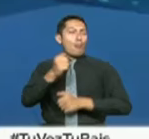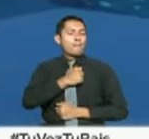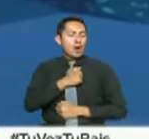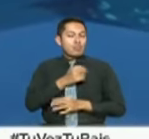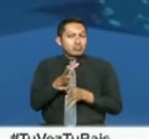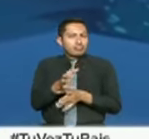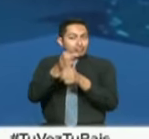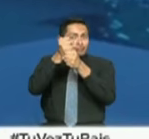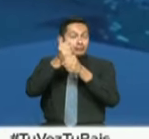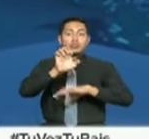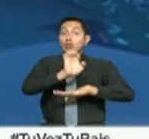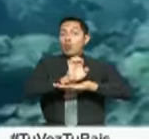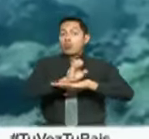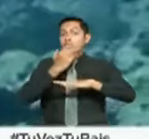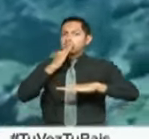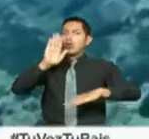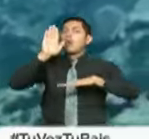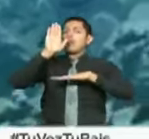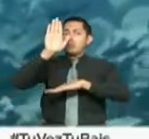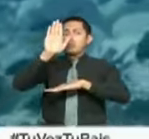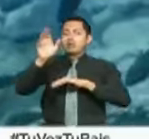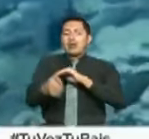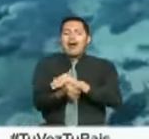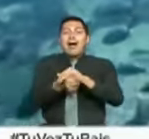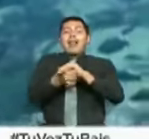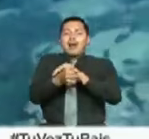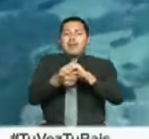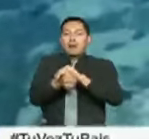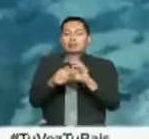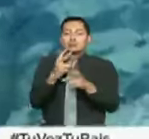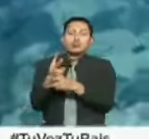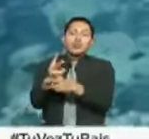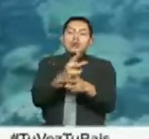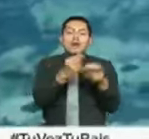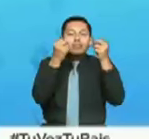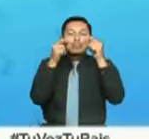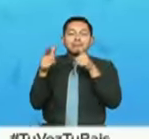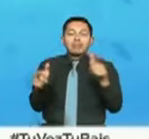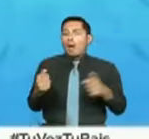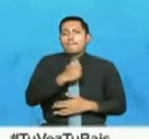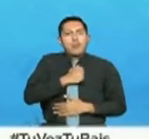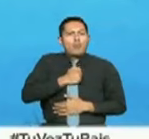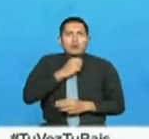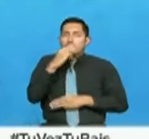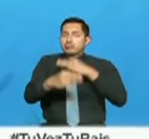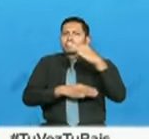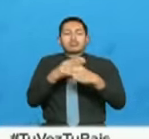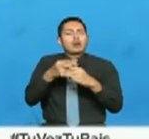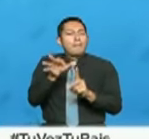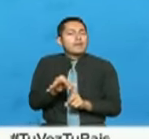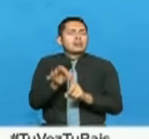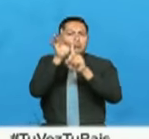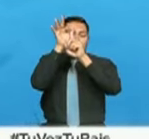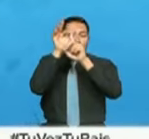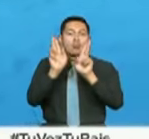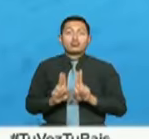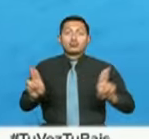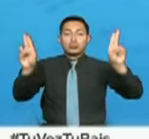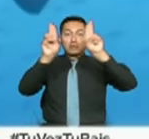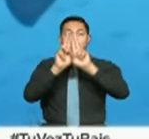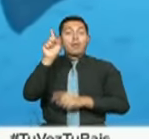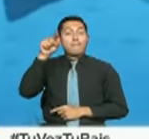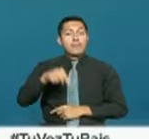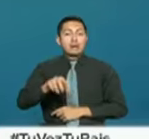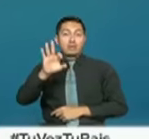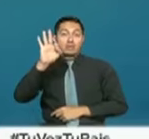conservación de su territorio marino son las Islas Galápagos, declaradas como Patrimonio de la Humanidad por la UNESCO en